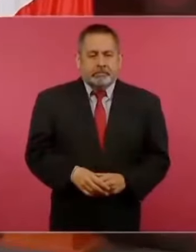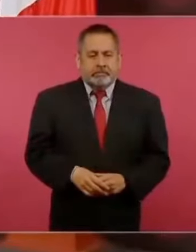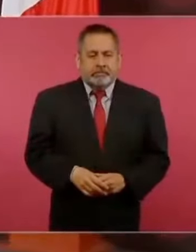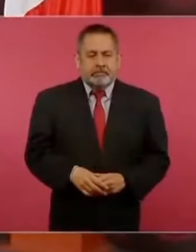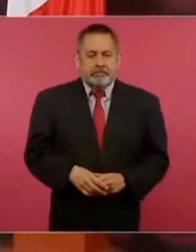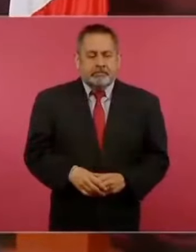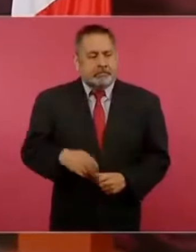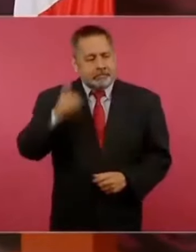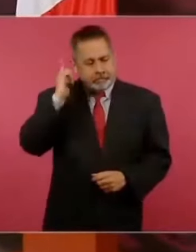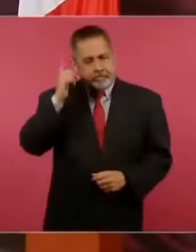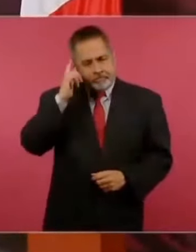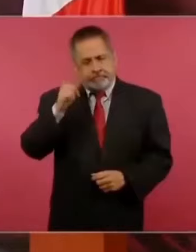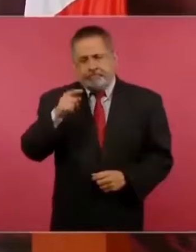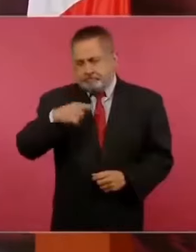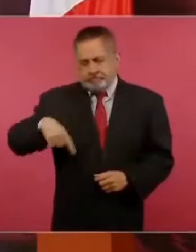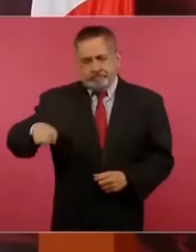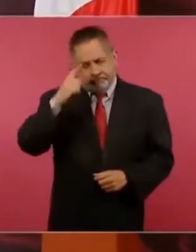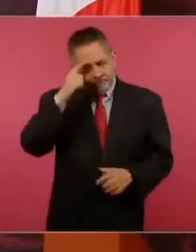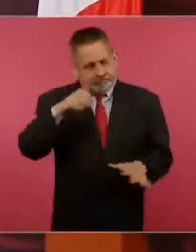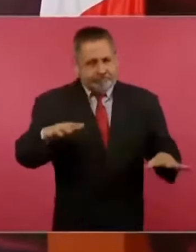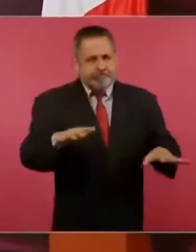que cambien un poco las cosas.